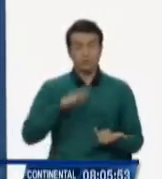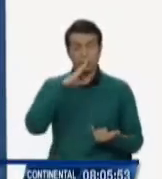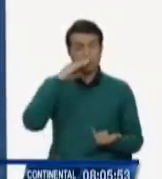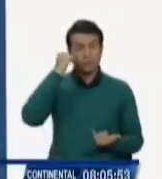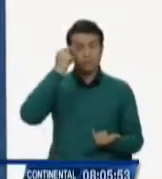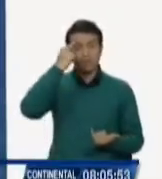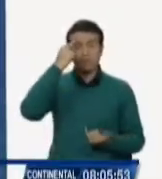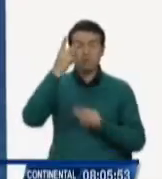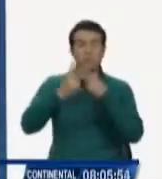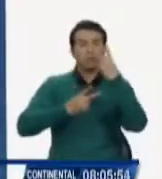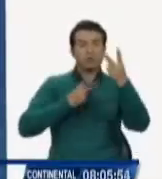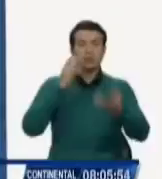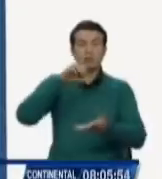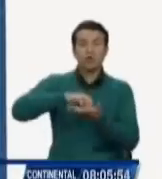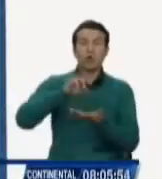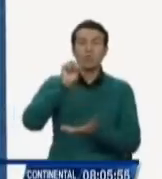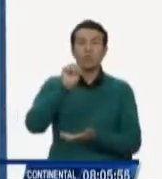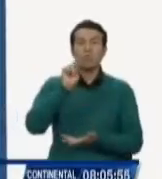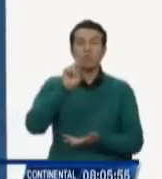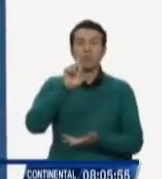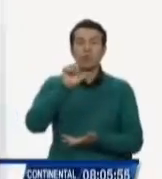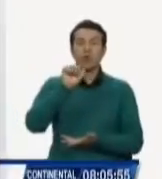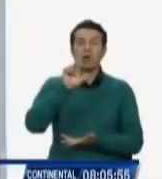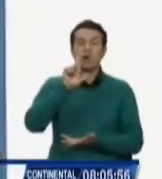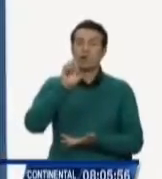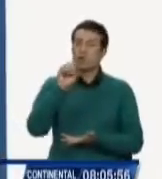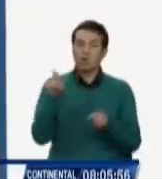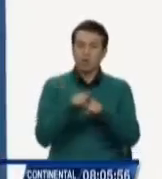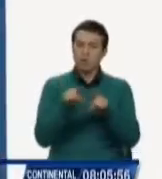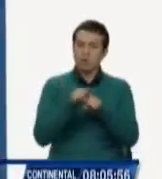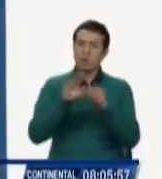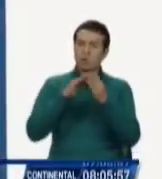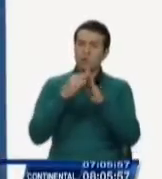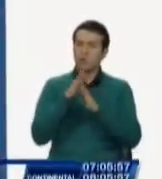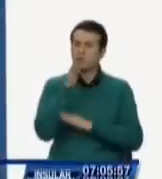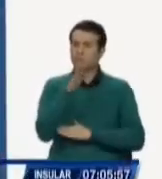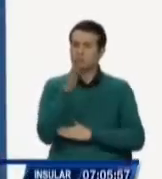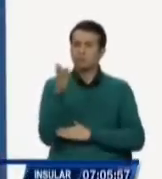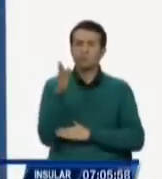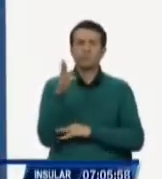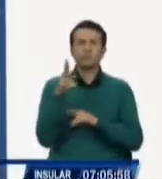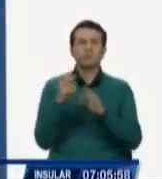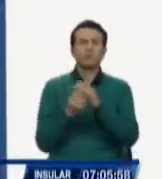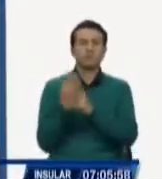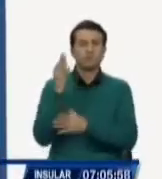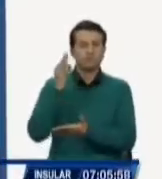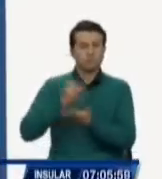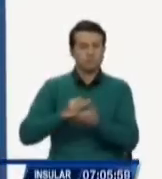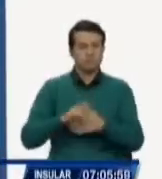Correa, visitará la parroquia de Mulaló y todas las comunidades afectadas por la actividad del volcán.